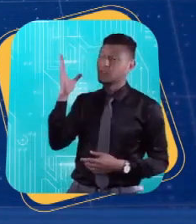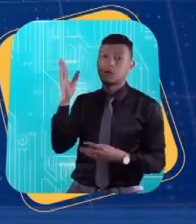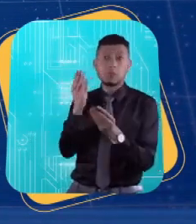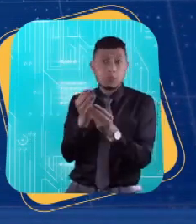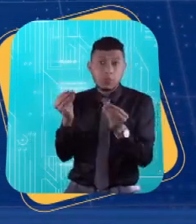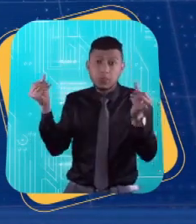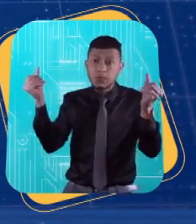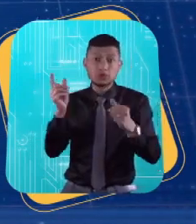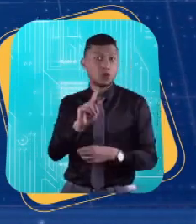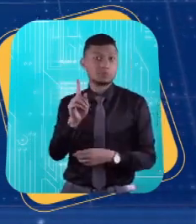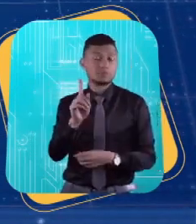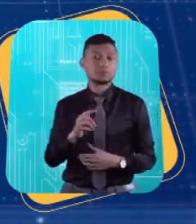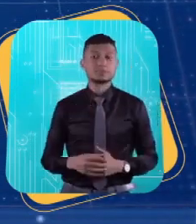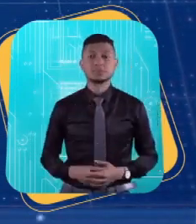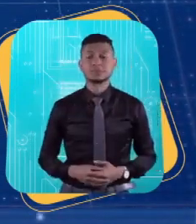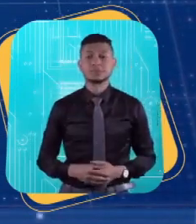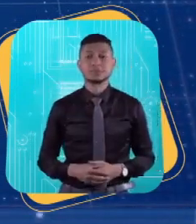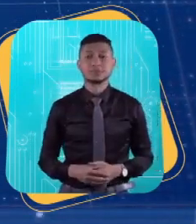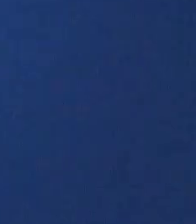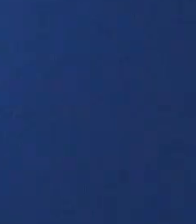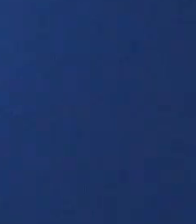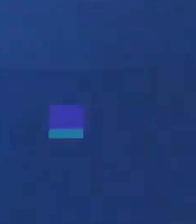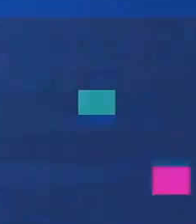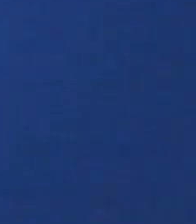que no se desvaneció rápidamente.